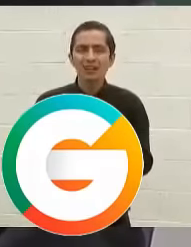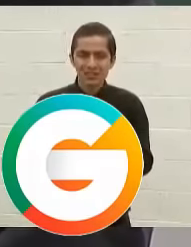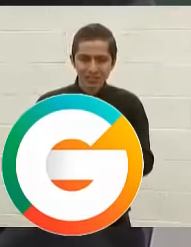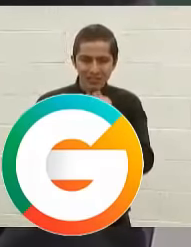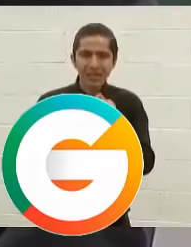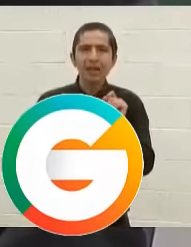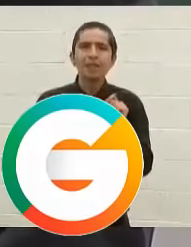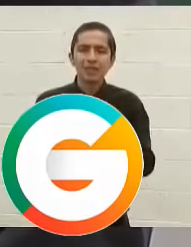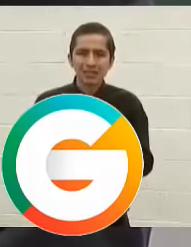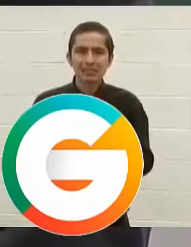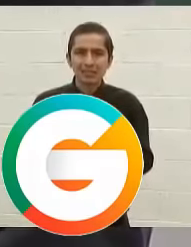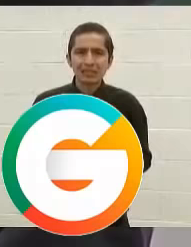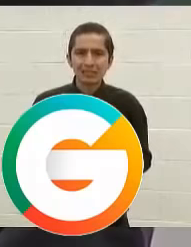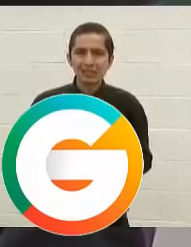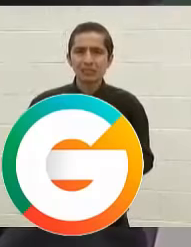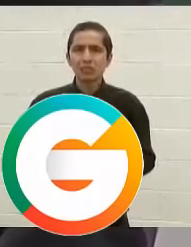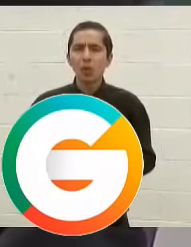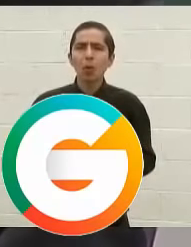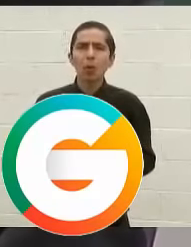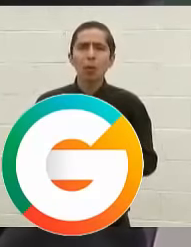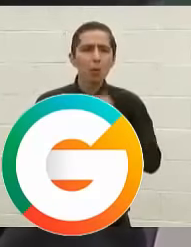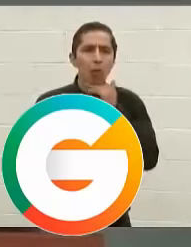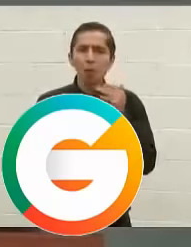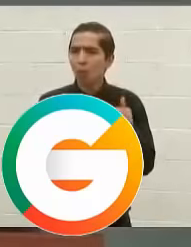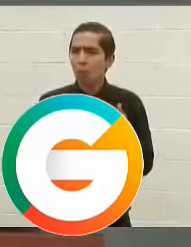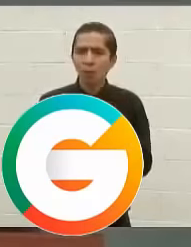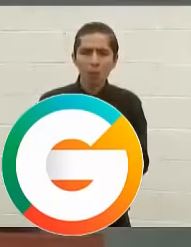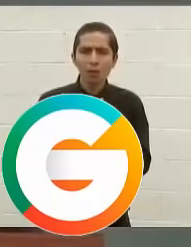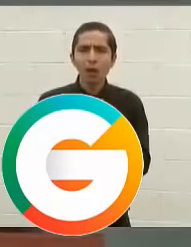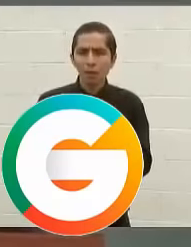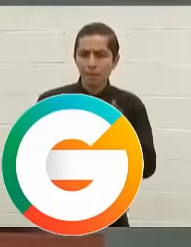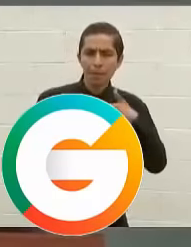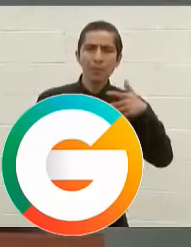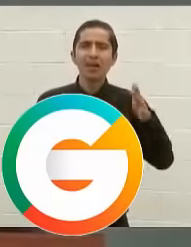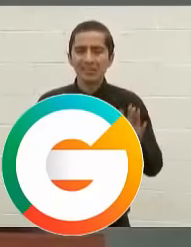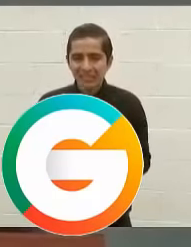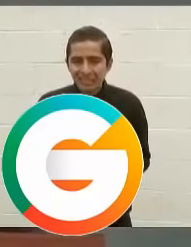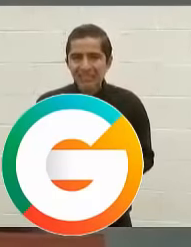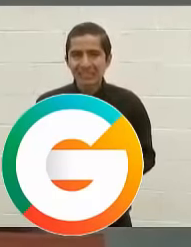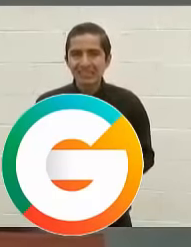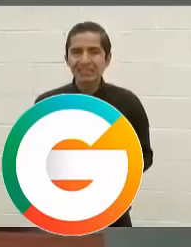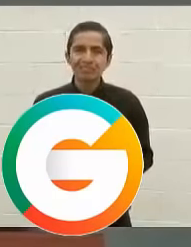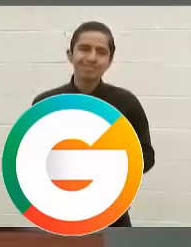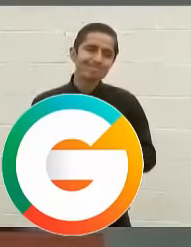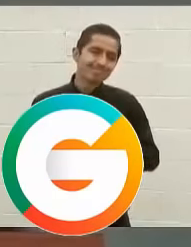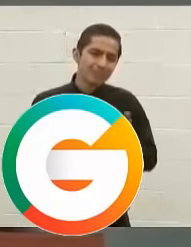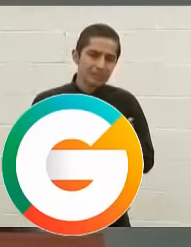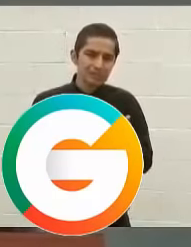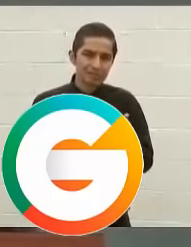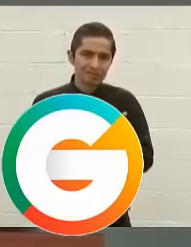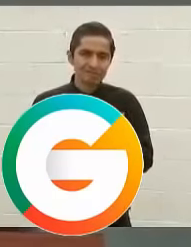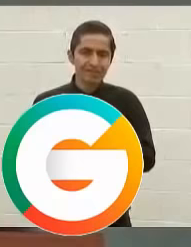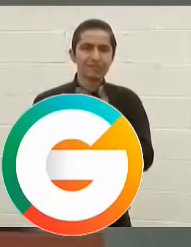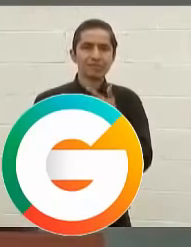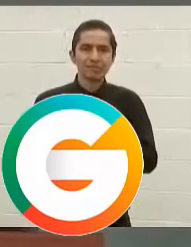auto por la zona. A ellos, nuestra mayor solidaridad